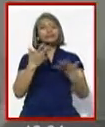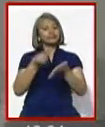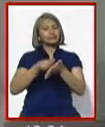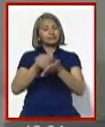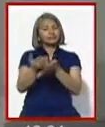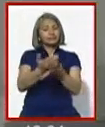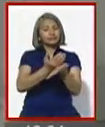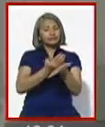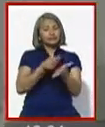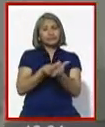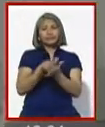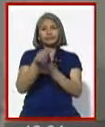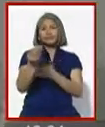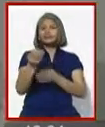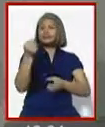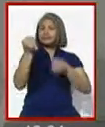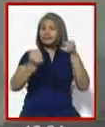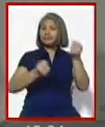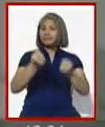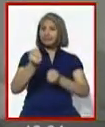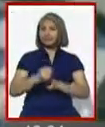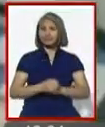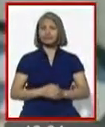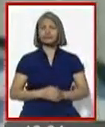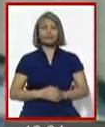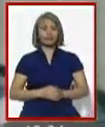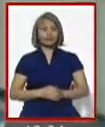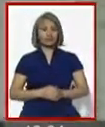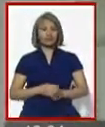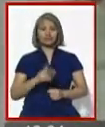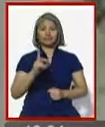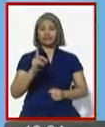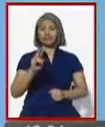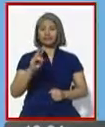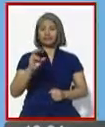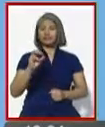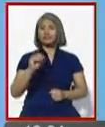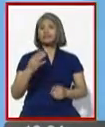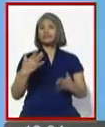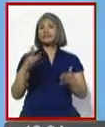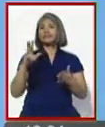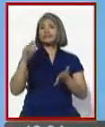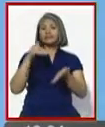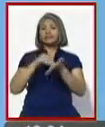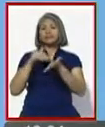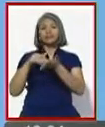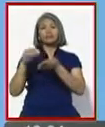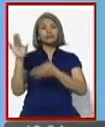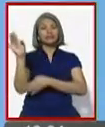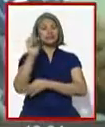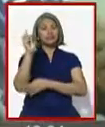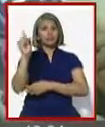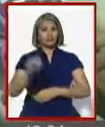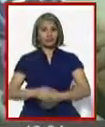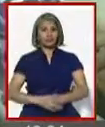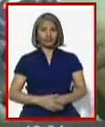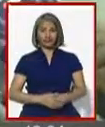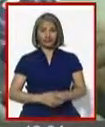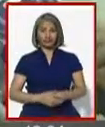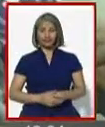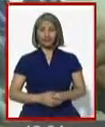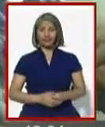dinero invertido en las compras de un vehículo móvil de monitoreo y el dron, lo cual supera los 3 millones de bolivianos.